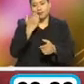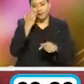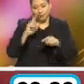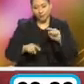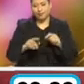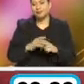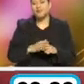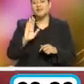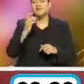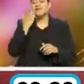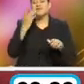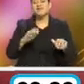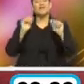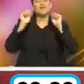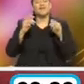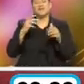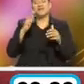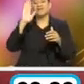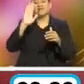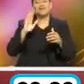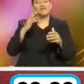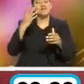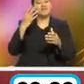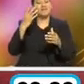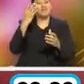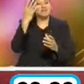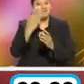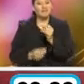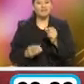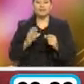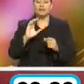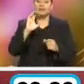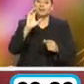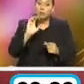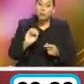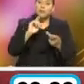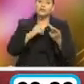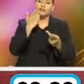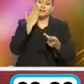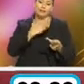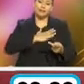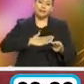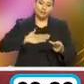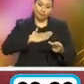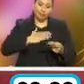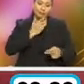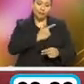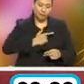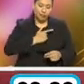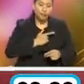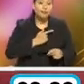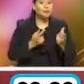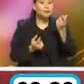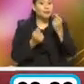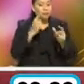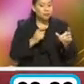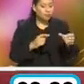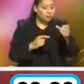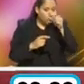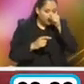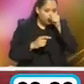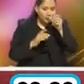se escapan de su realidad o buscan el placer. ¿Qué quiero decir con esto? Muchos al probar algunas